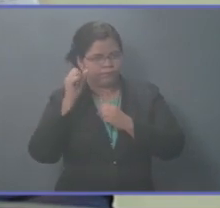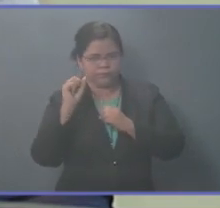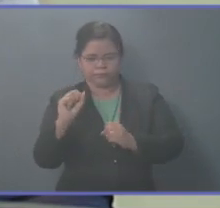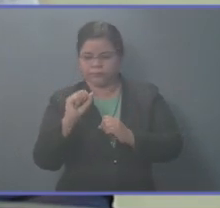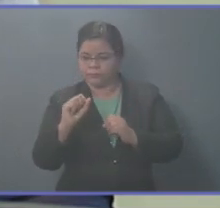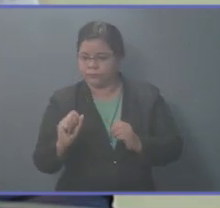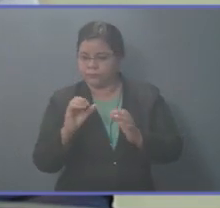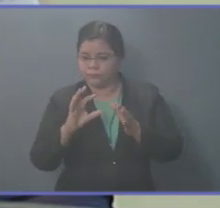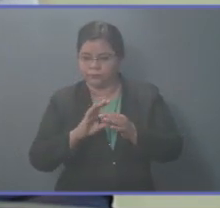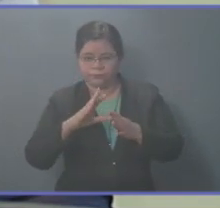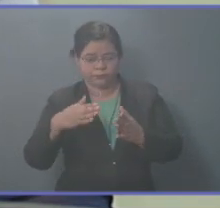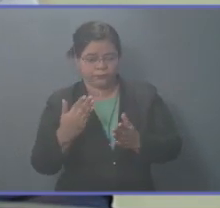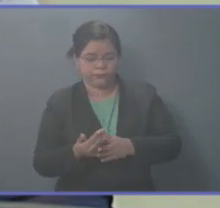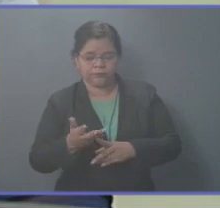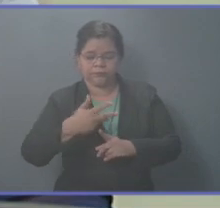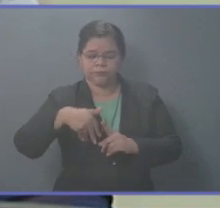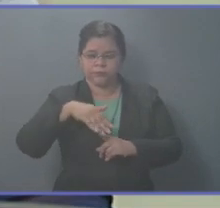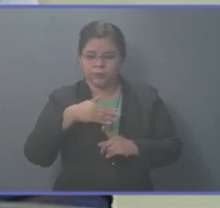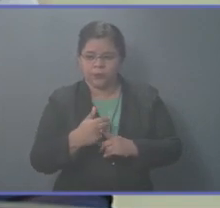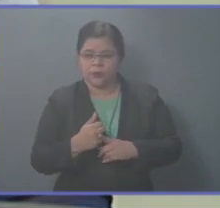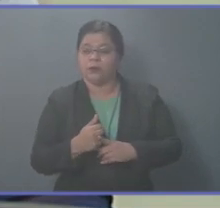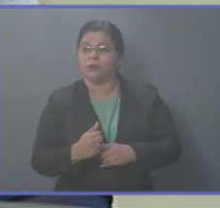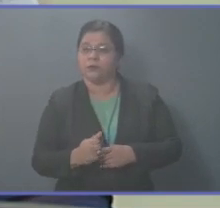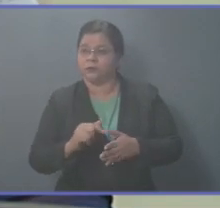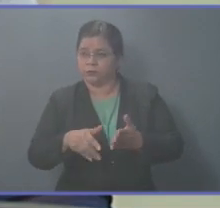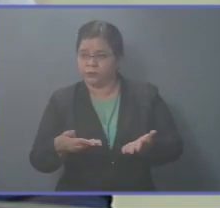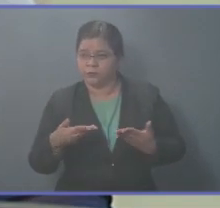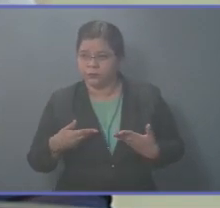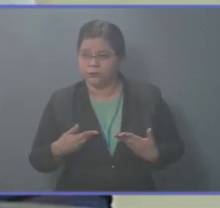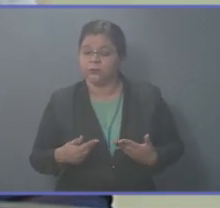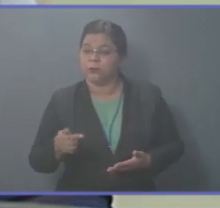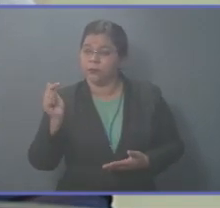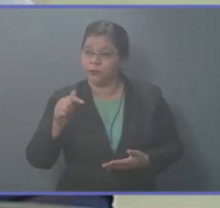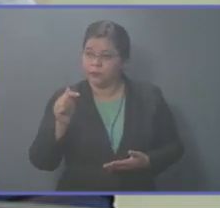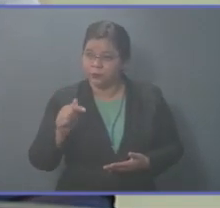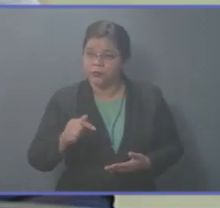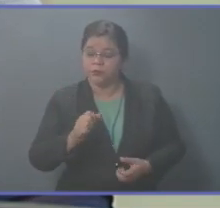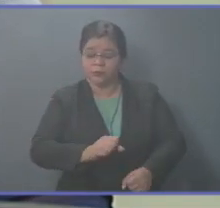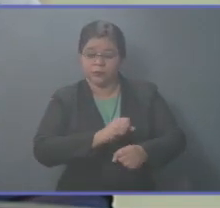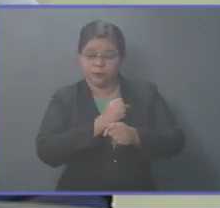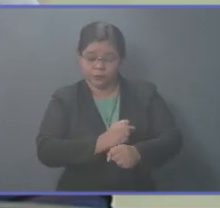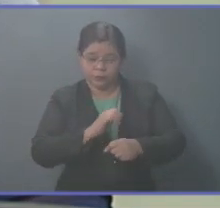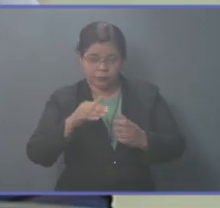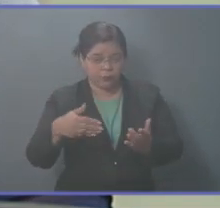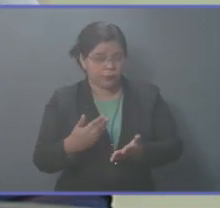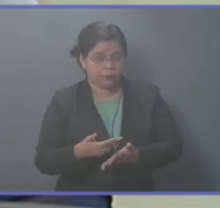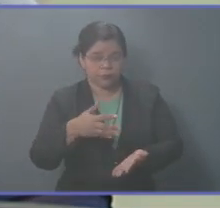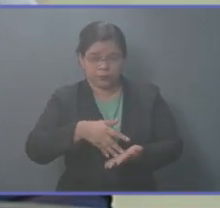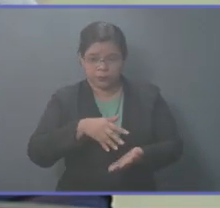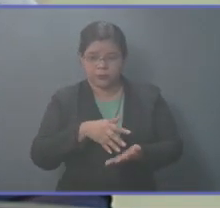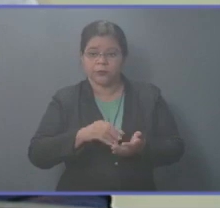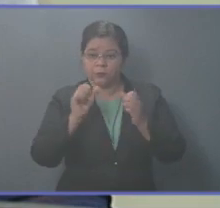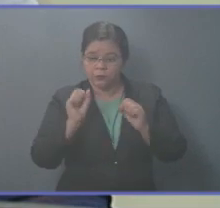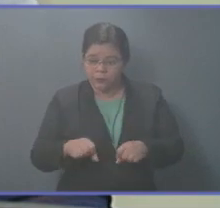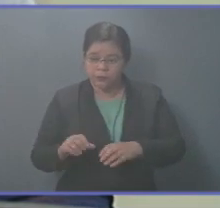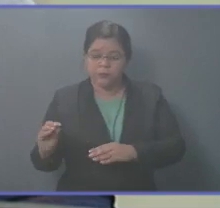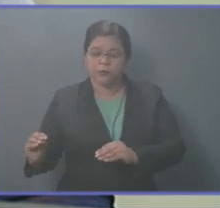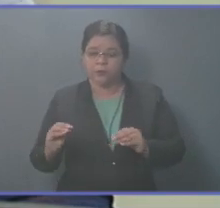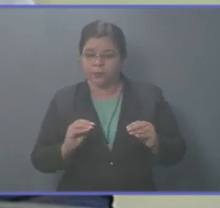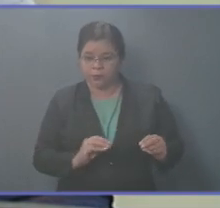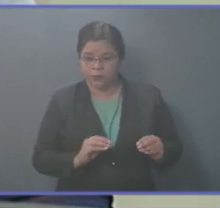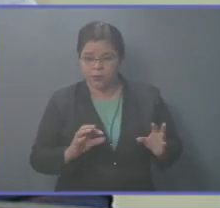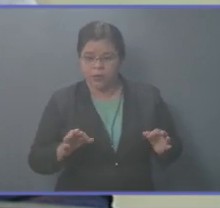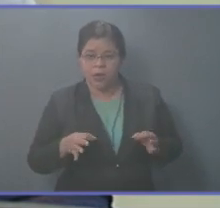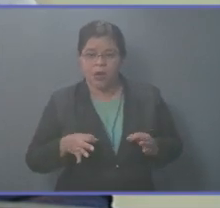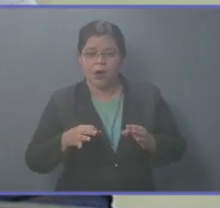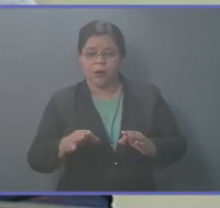que existieran condiciones para el ejercicio de este derecho, pues la soberanía que reside en el pueblo debe de ser ejercida en la